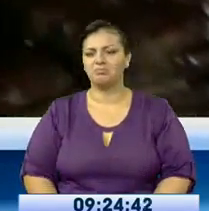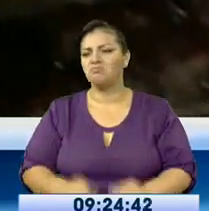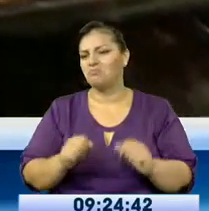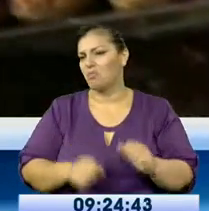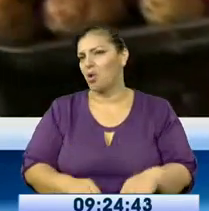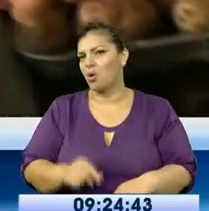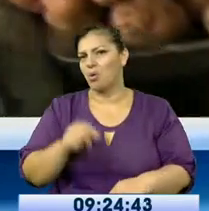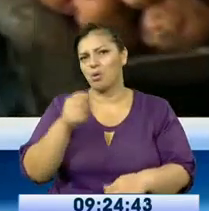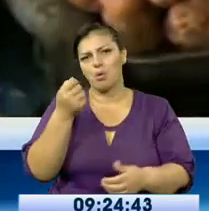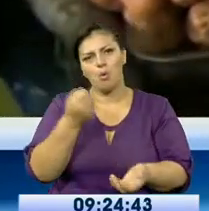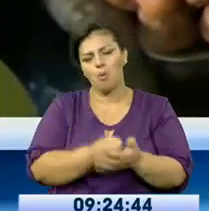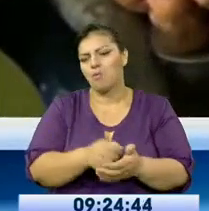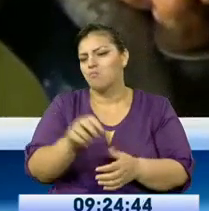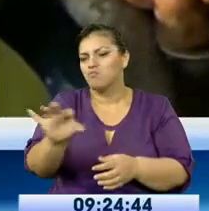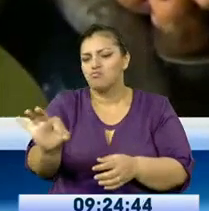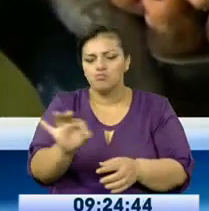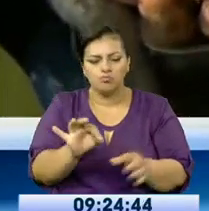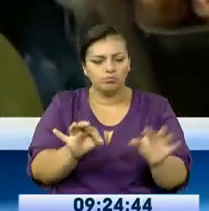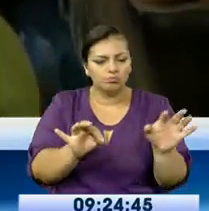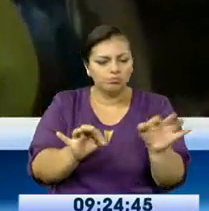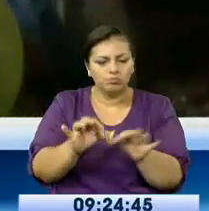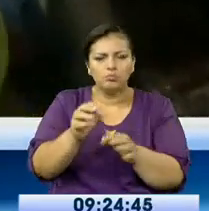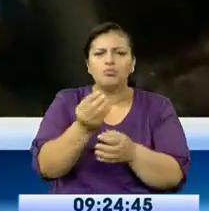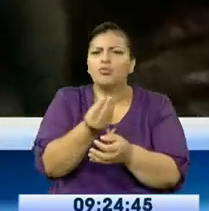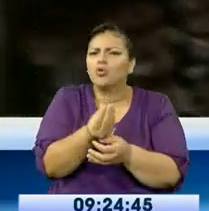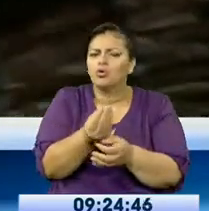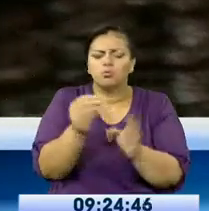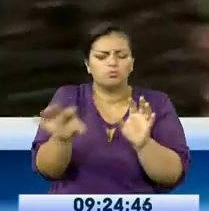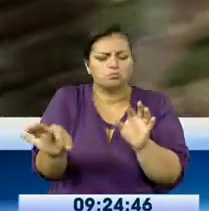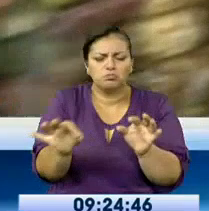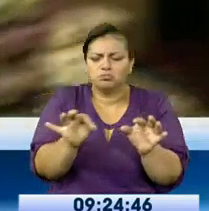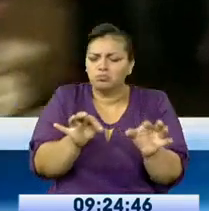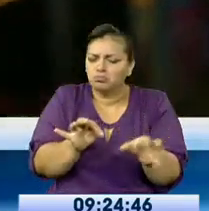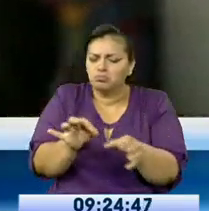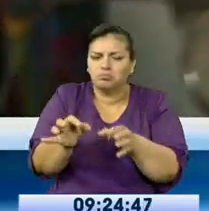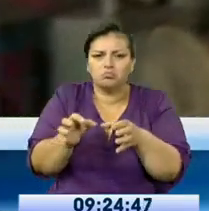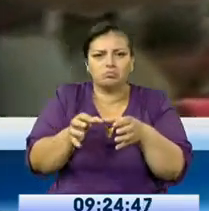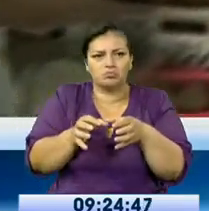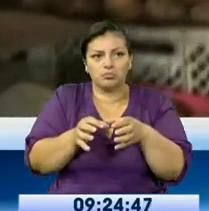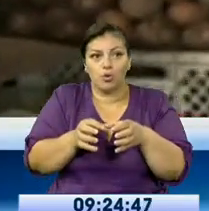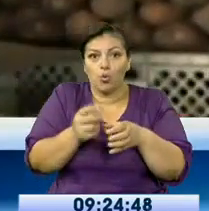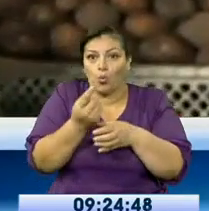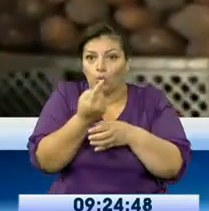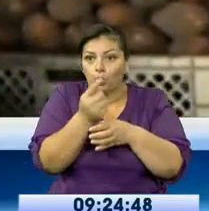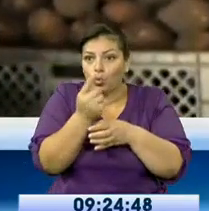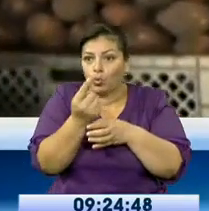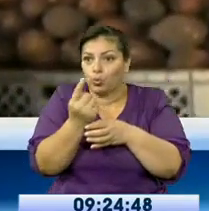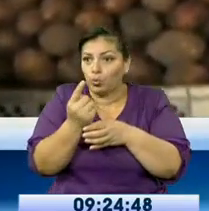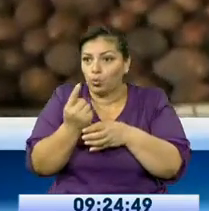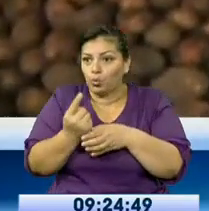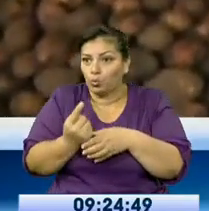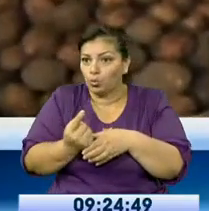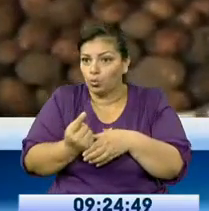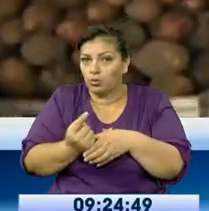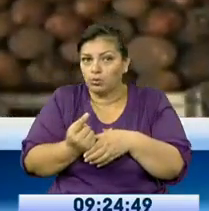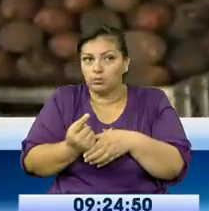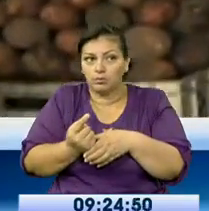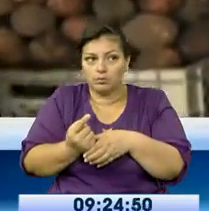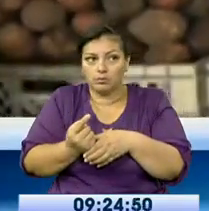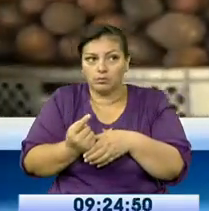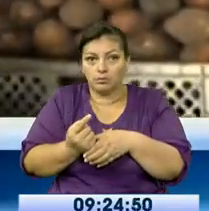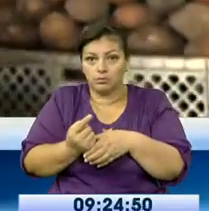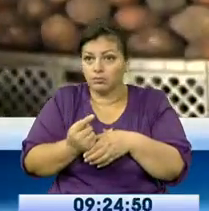poquito van Armando Ya las funditas cada una cuesta un dolarito un dolarito verdad amigo un